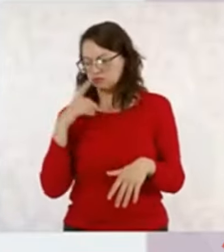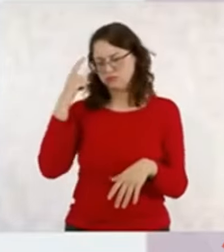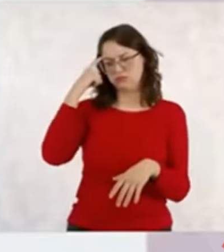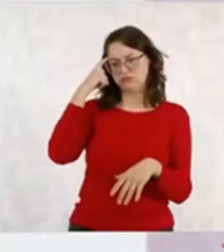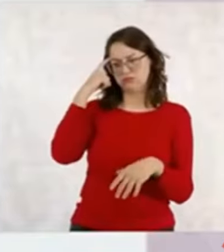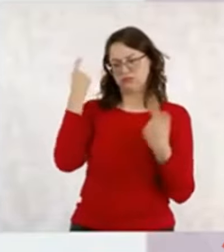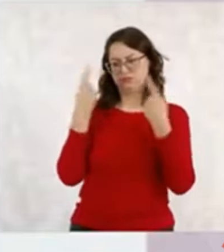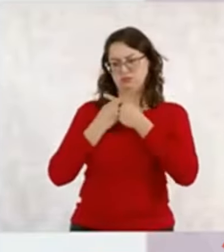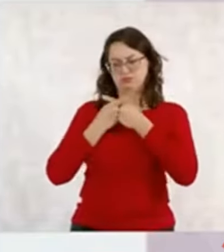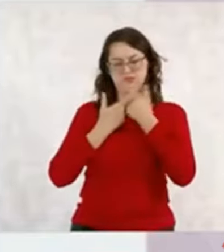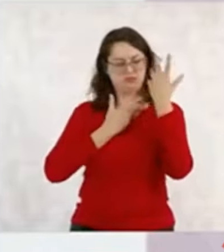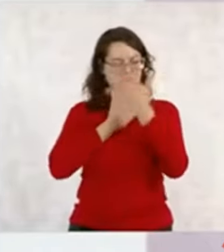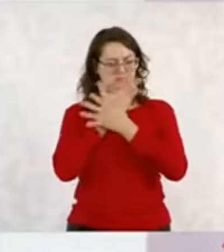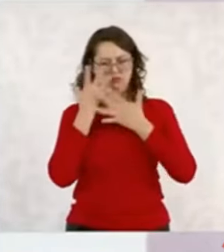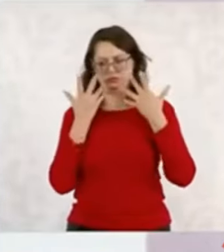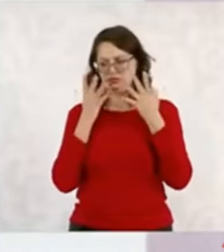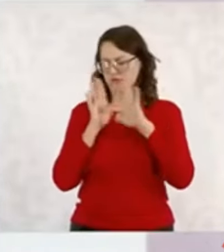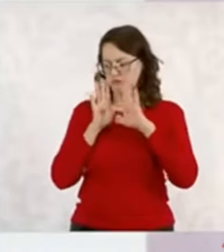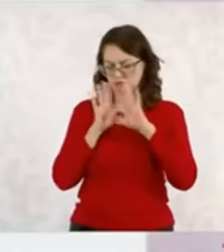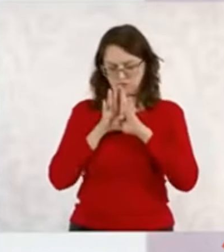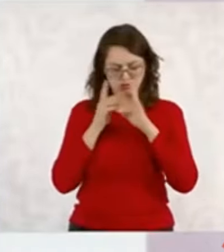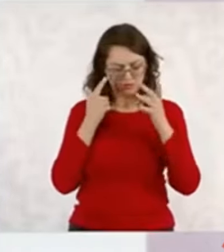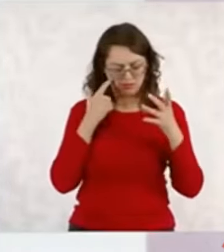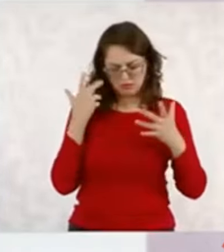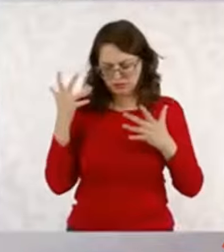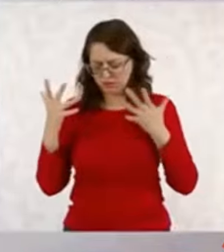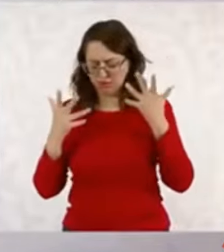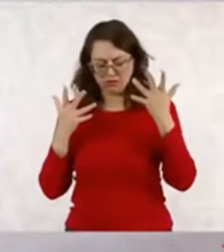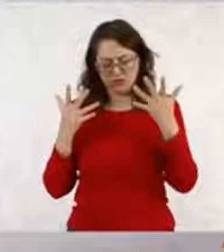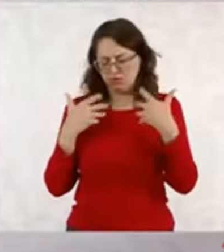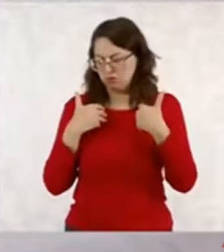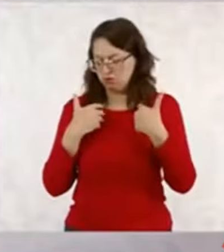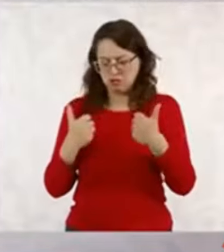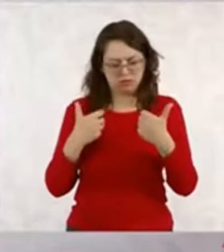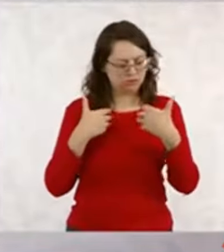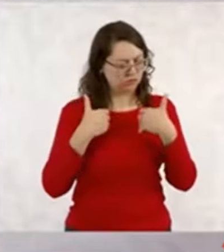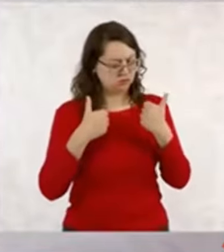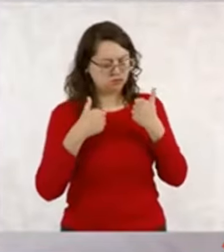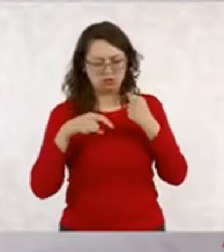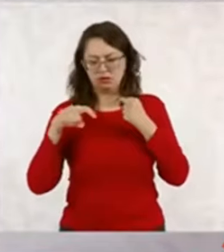O cómo si no hay un crecimiento económico mayor a 1%,